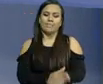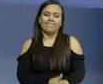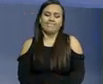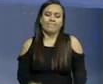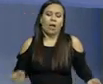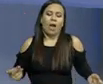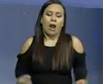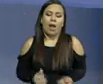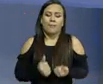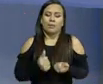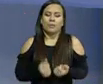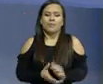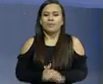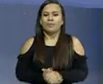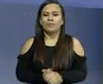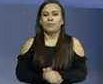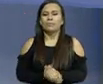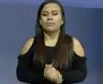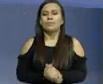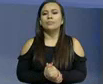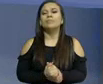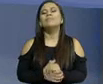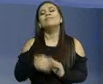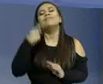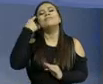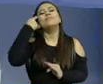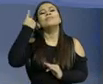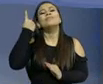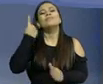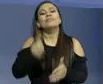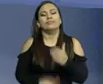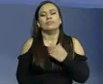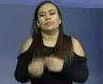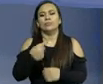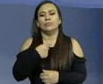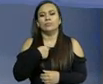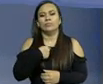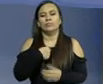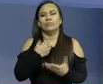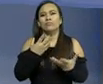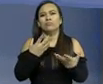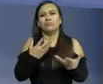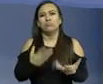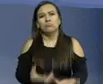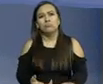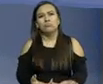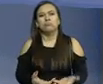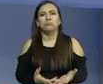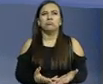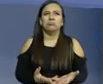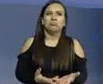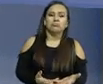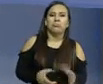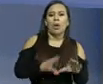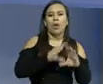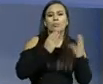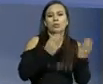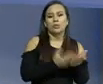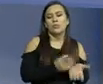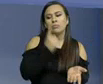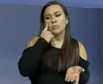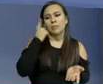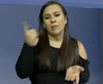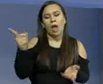una razón para posiblemente hacer que él cumpla con